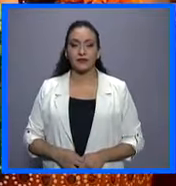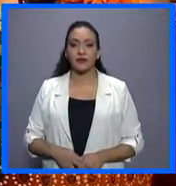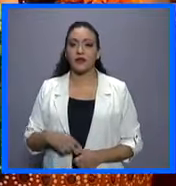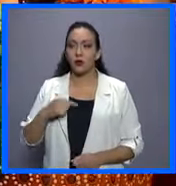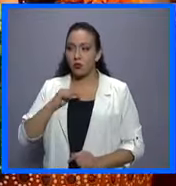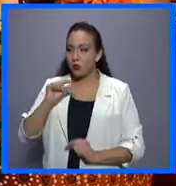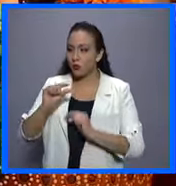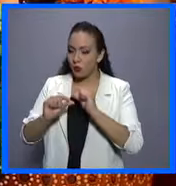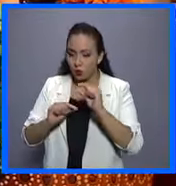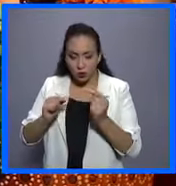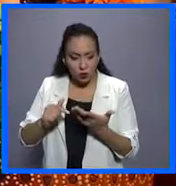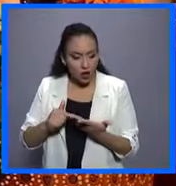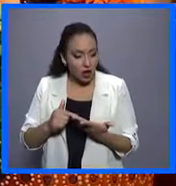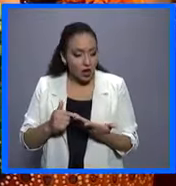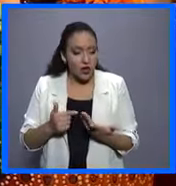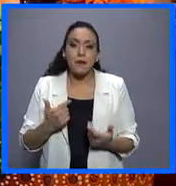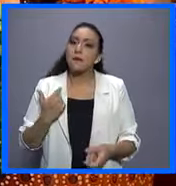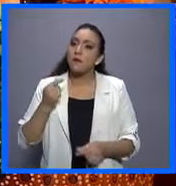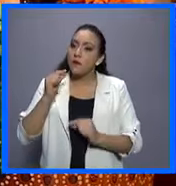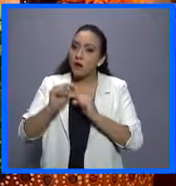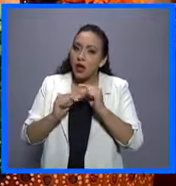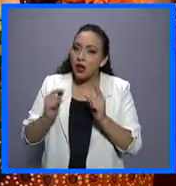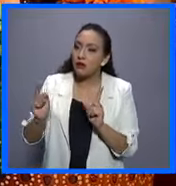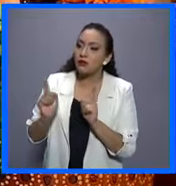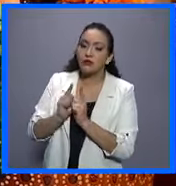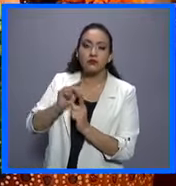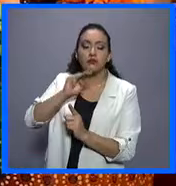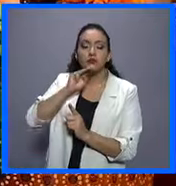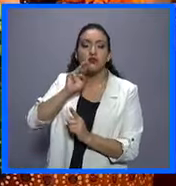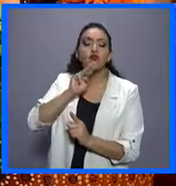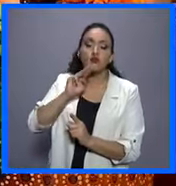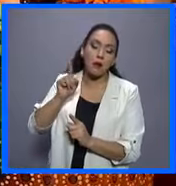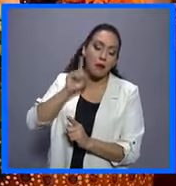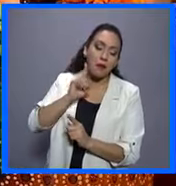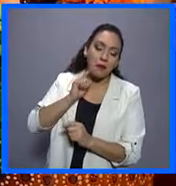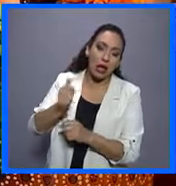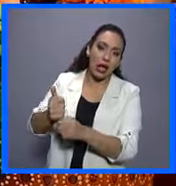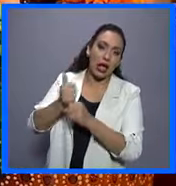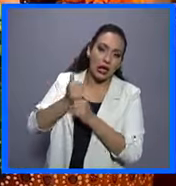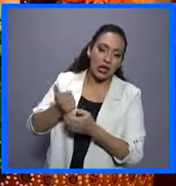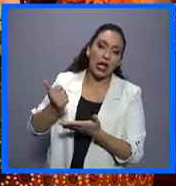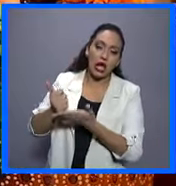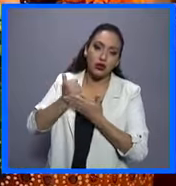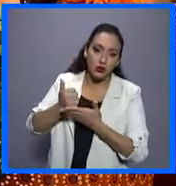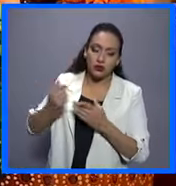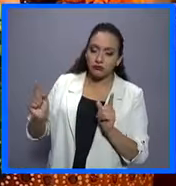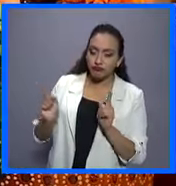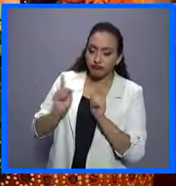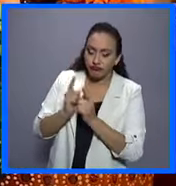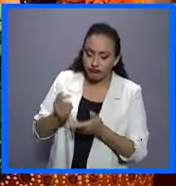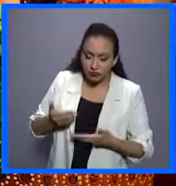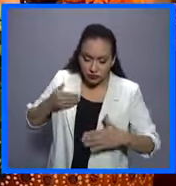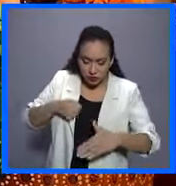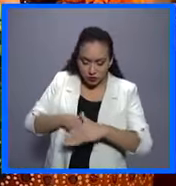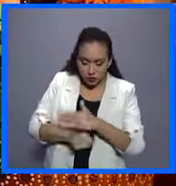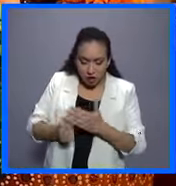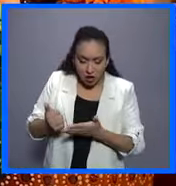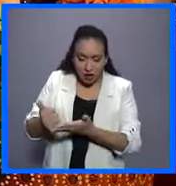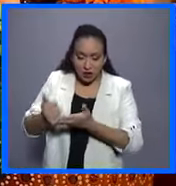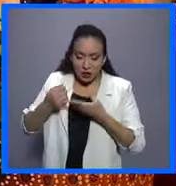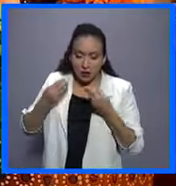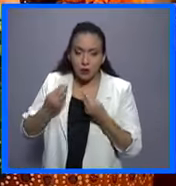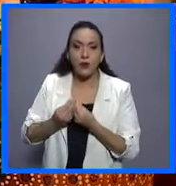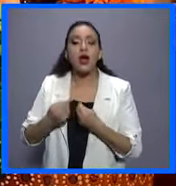Paralelamente llevo un acompañamiento de partería y de duleaje, y es con ellas con